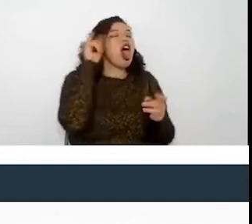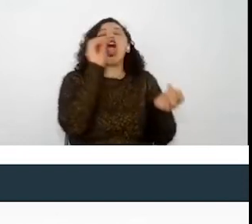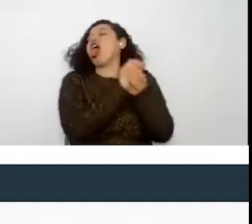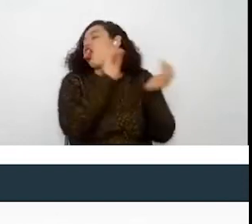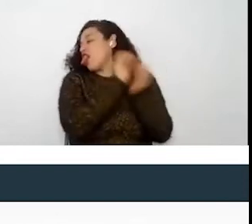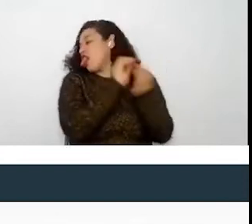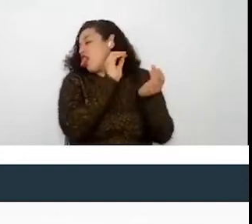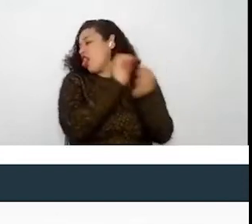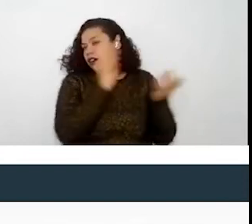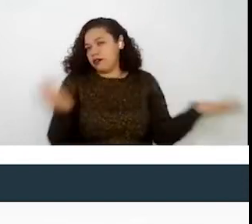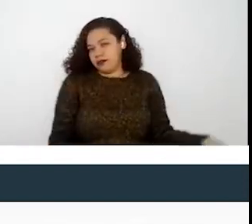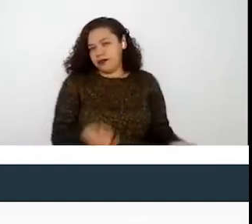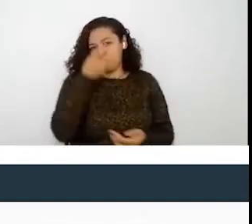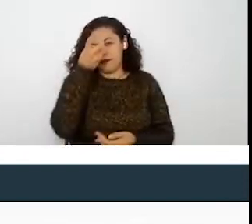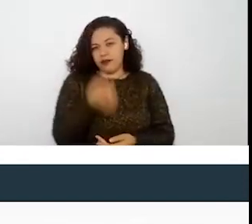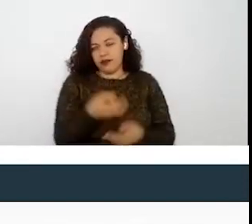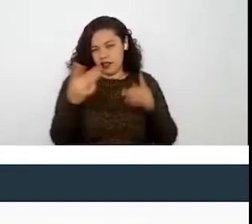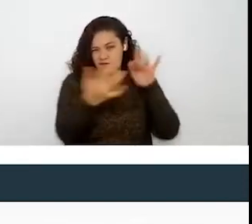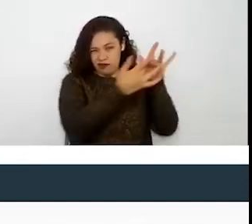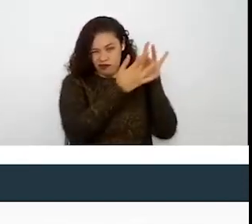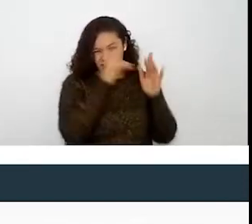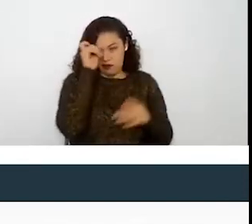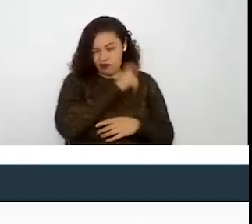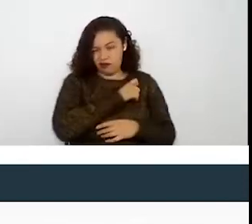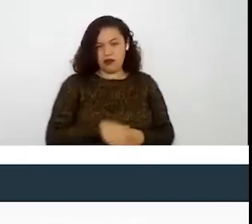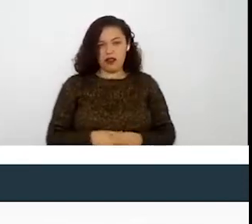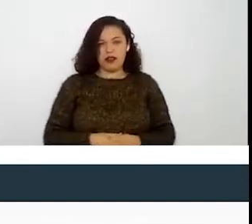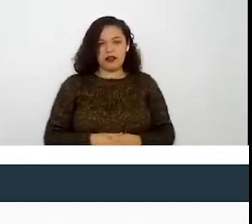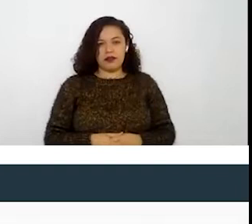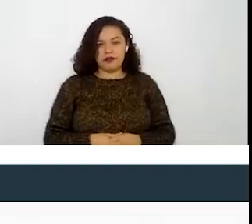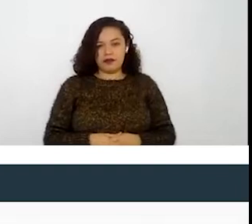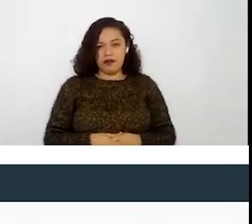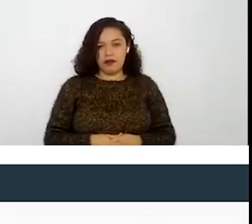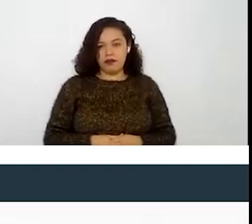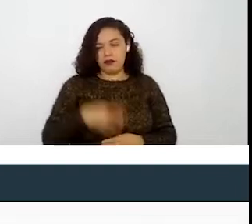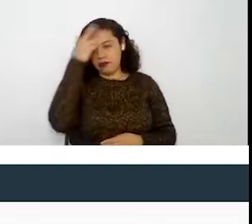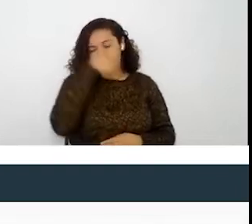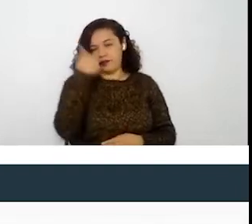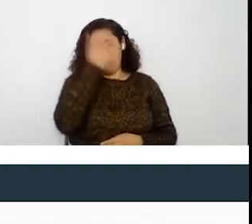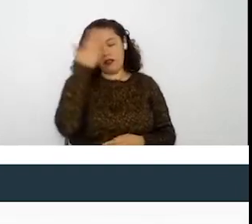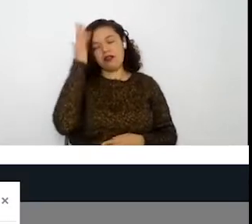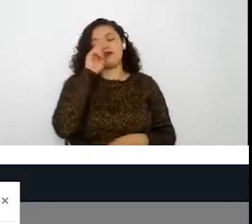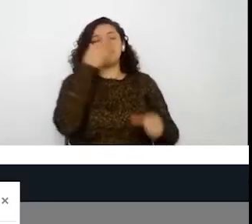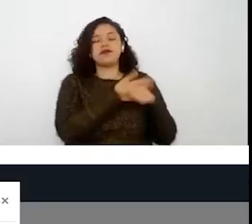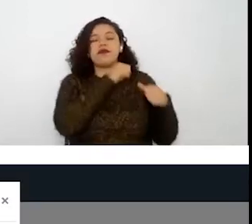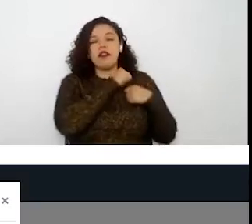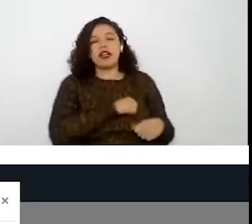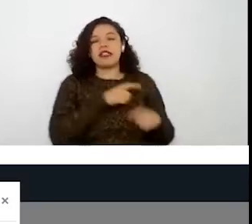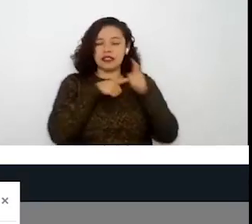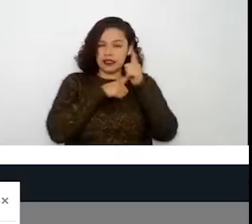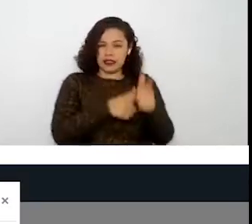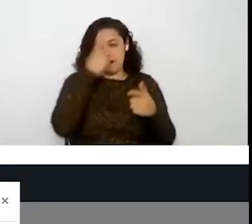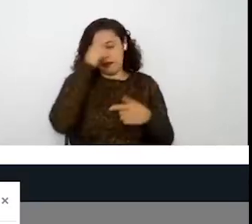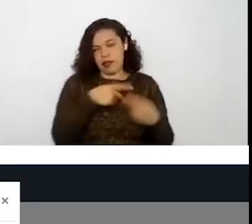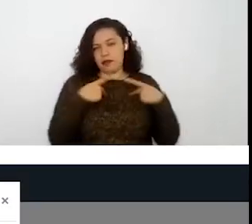verifican y bueno es difícil de contacto con ustedes verificar que el patronato sea el vigente porque aquí van a agregar Quién es el que está